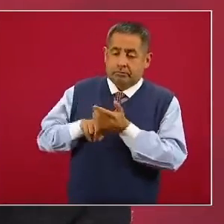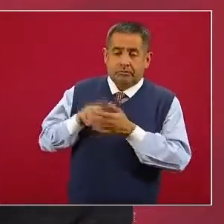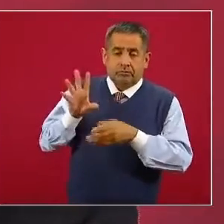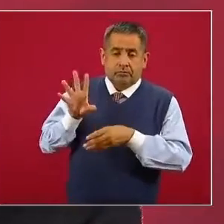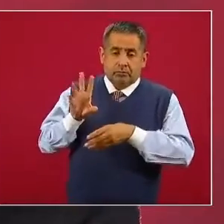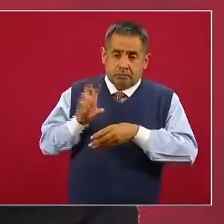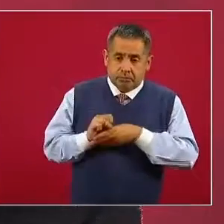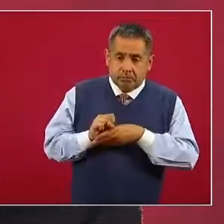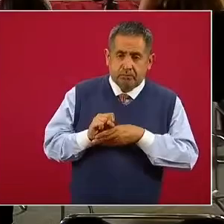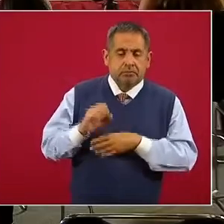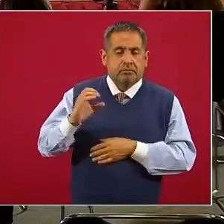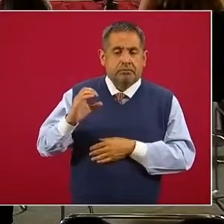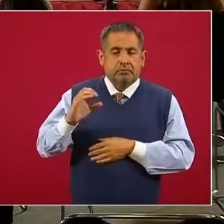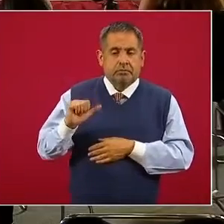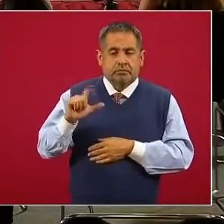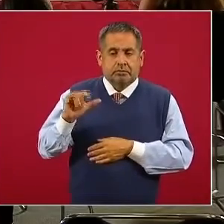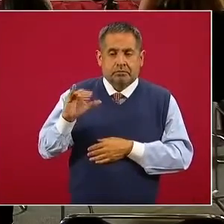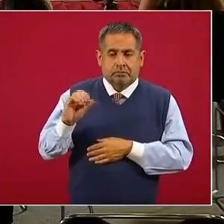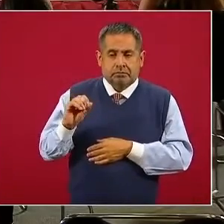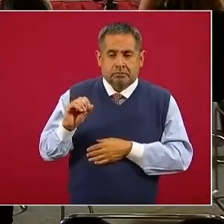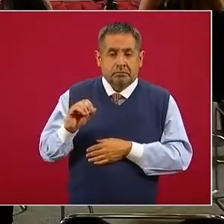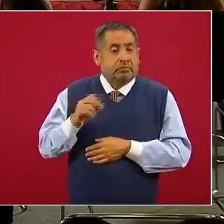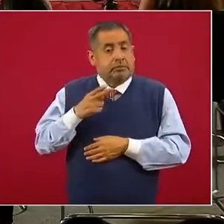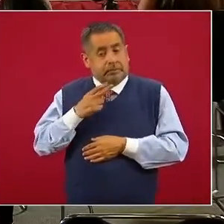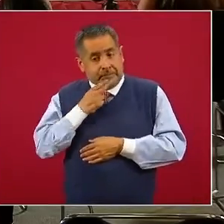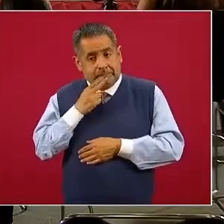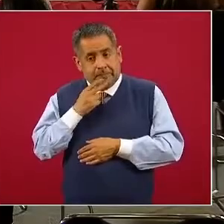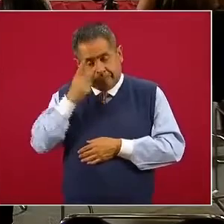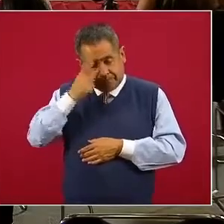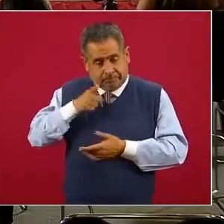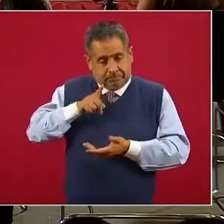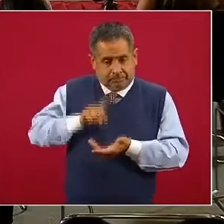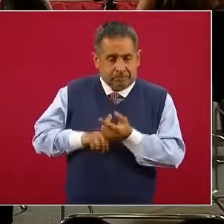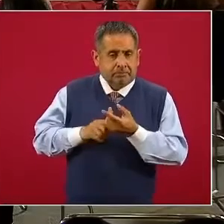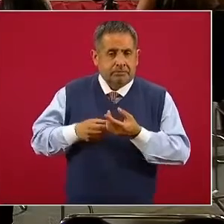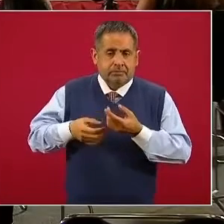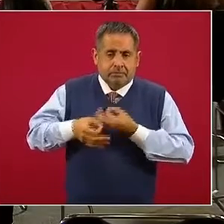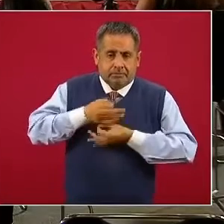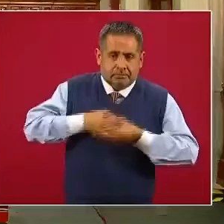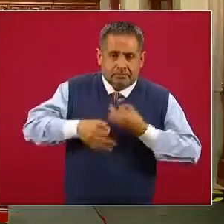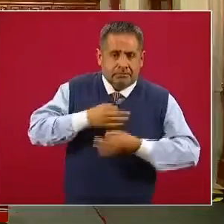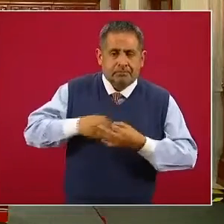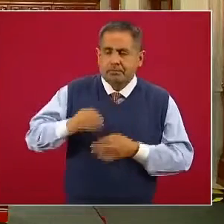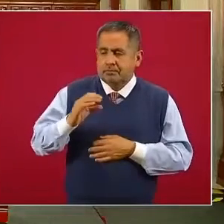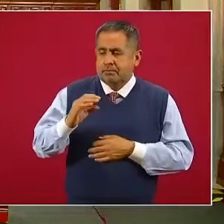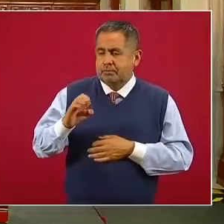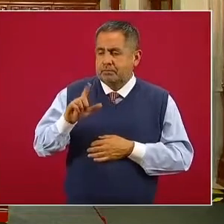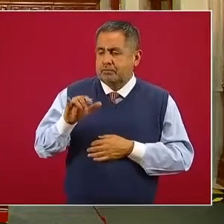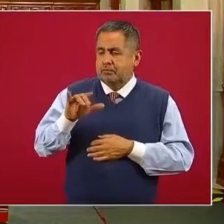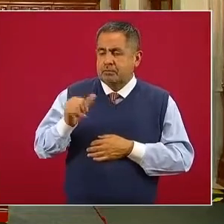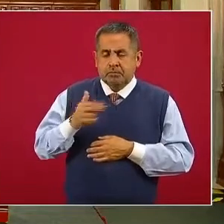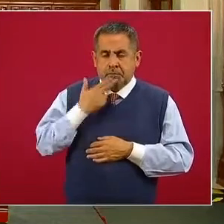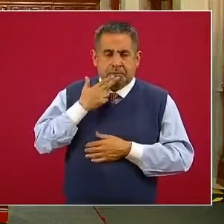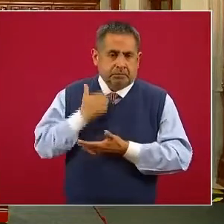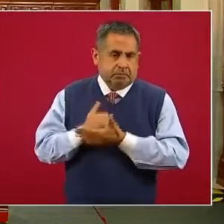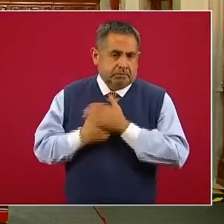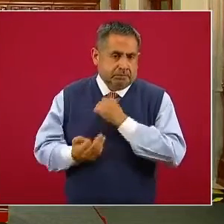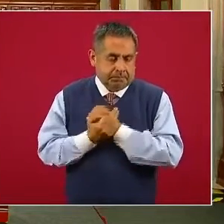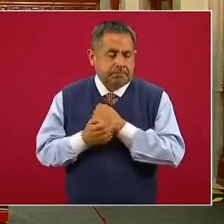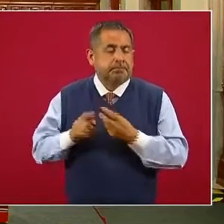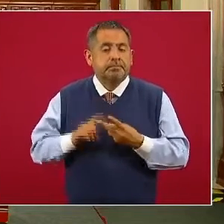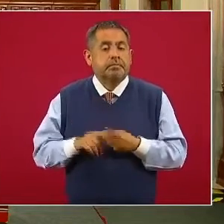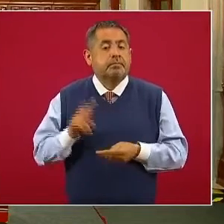vez, es necesario para el funcionamiento celular en una enorme cantidad de procesos bioquímicos. La